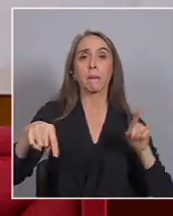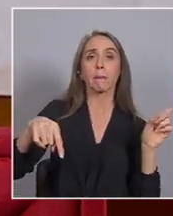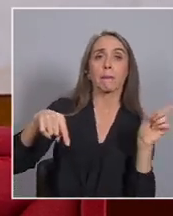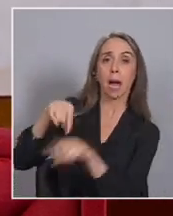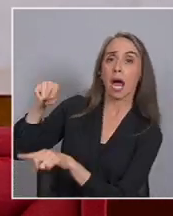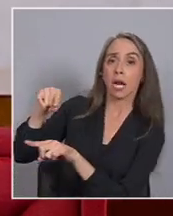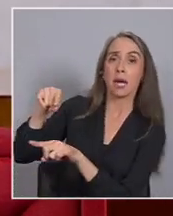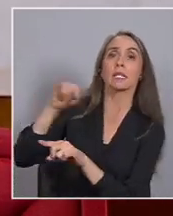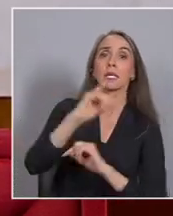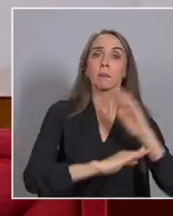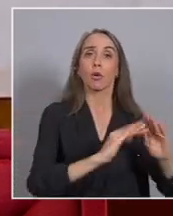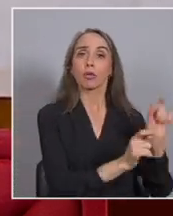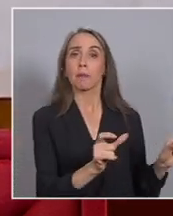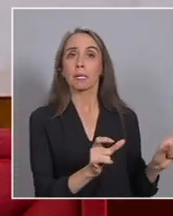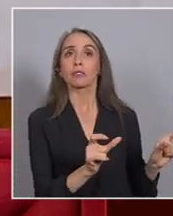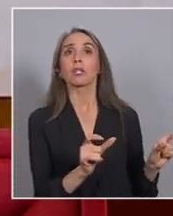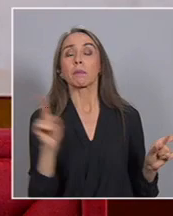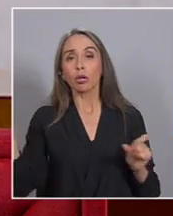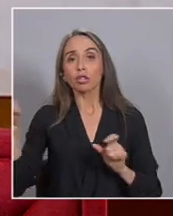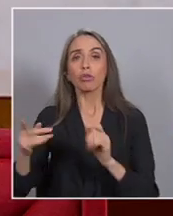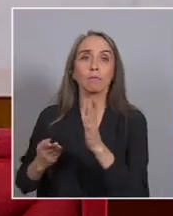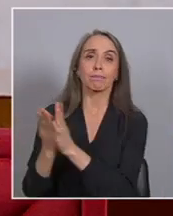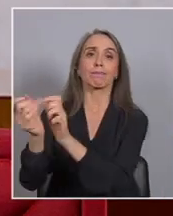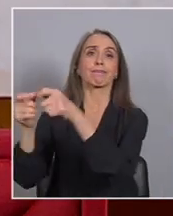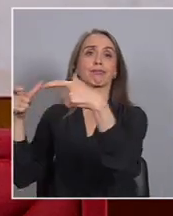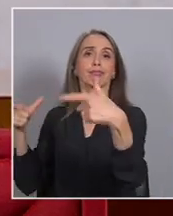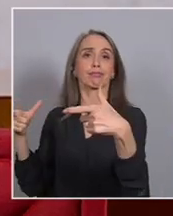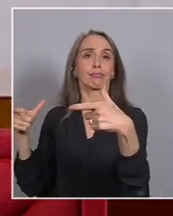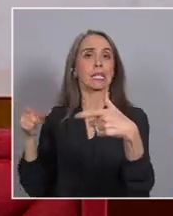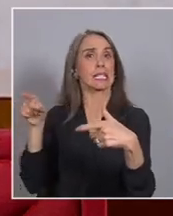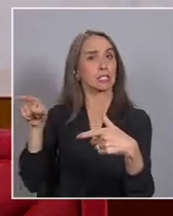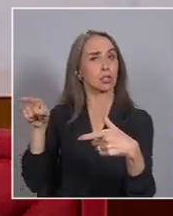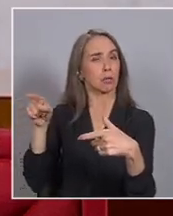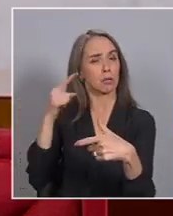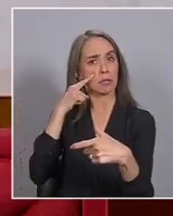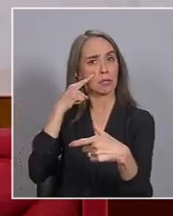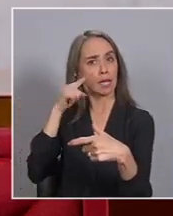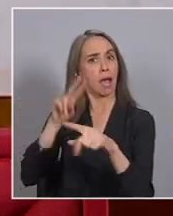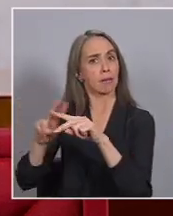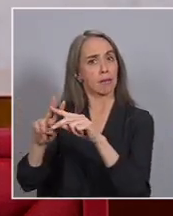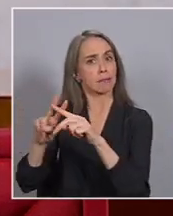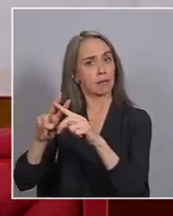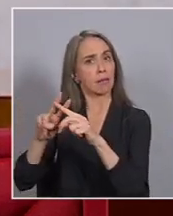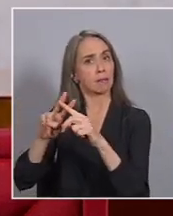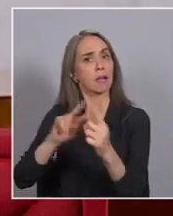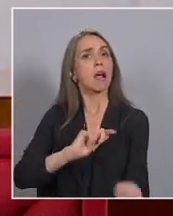población. Y por eso avanzaron. Y esa dinámica tenemos que revertirla.